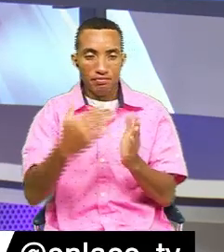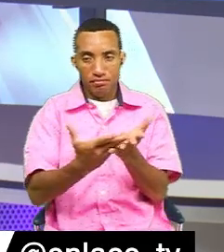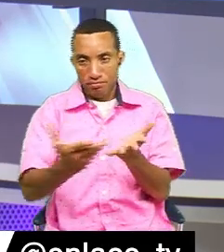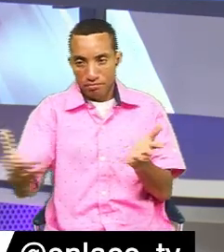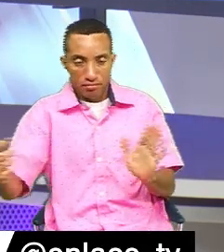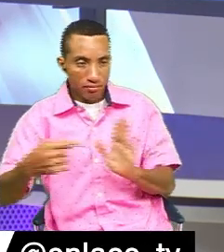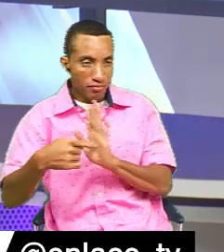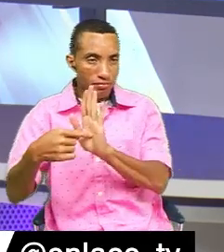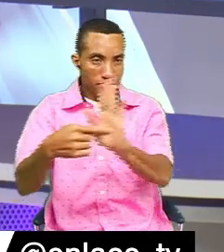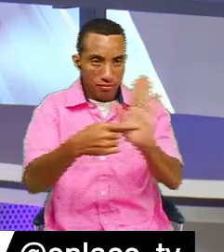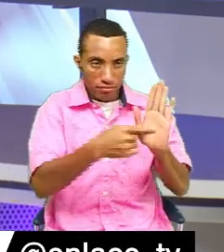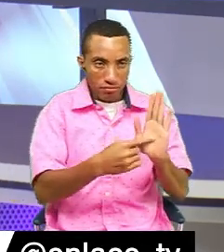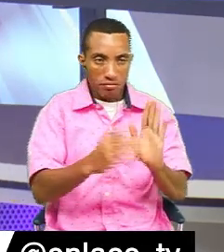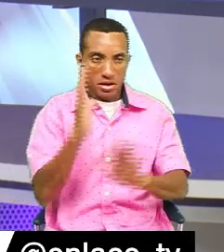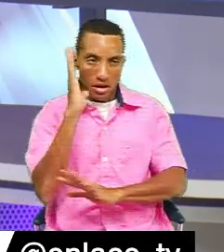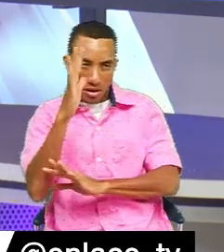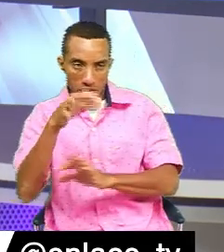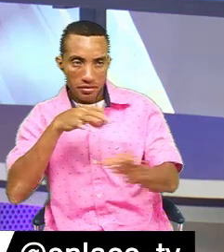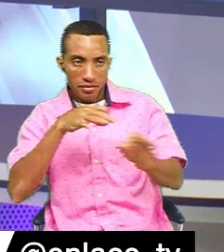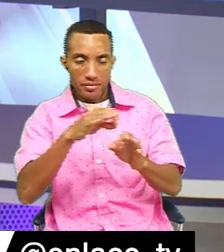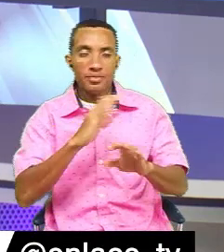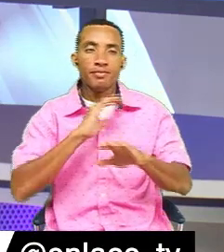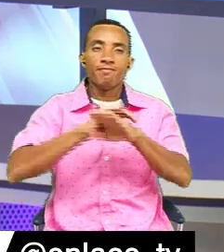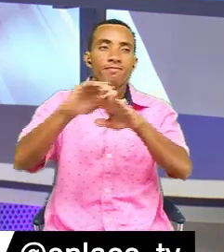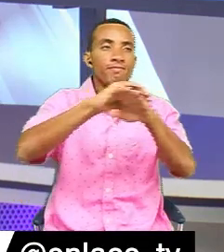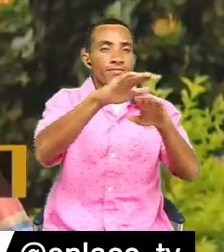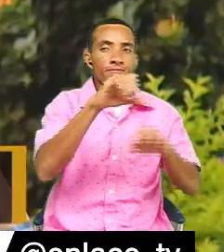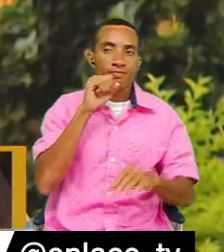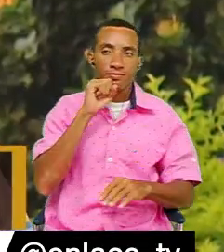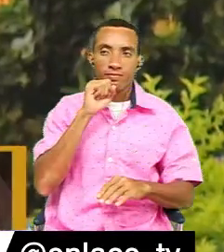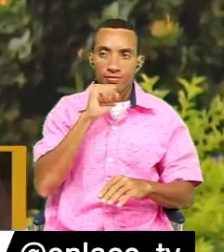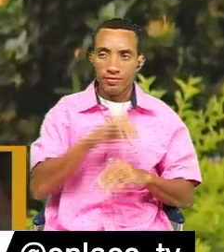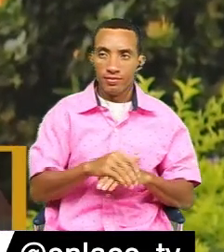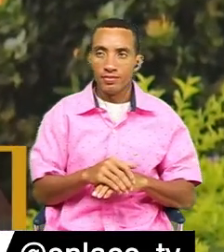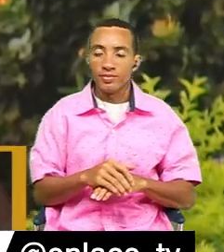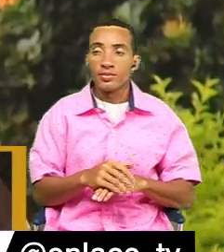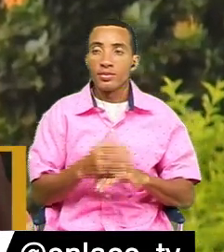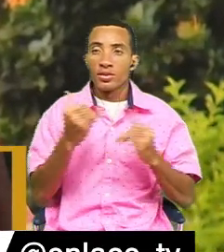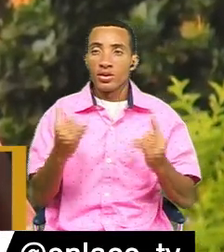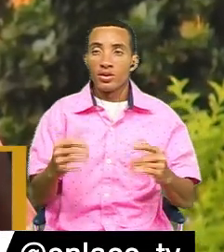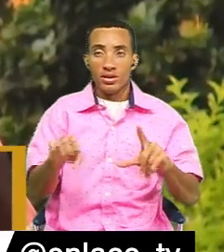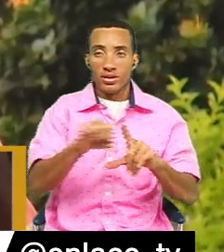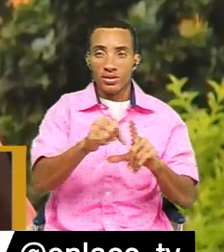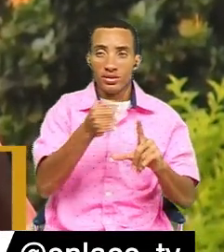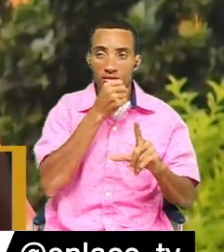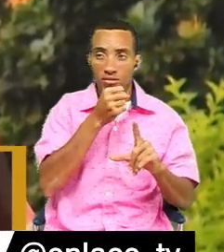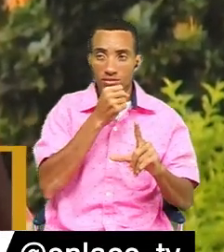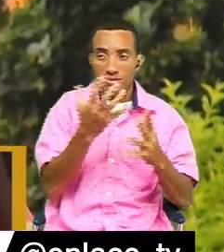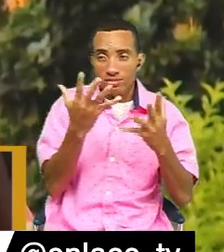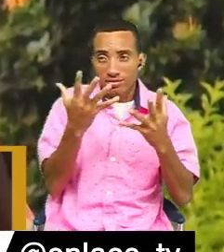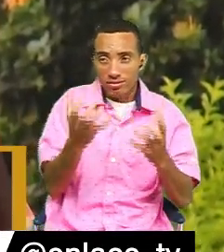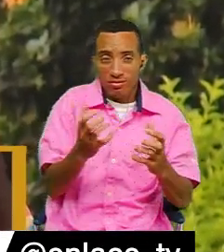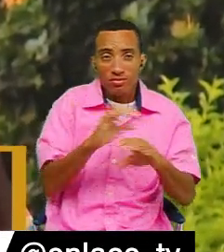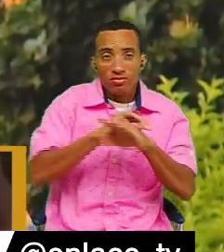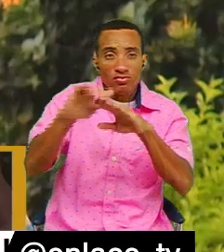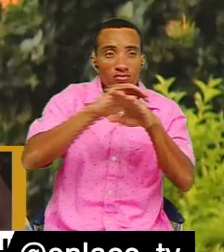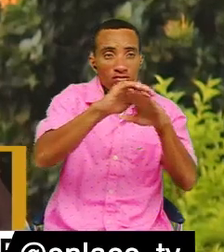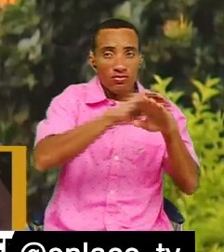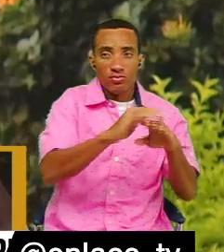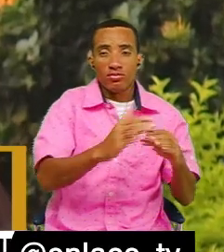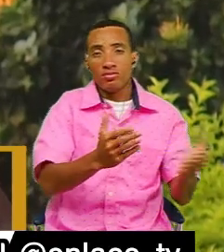la invitación a la comunidad de Barranca Bermeja. Vamos a utilizar a nuestro enlace, nuestro canal, para invitar a toda la comunidad barranqueña a